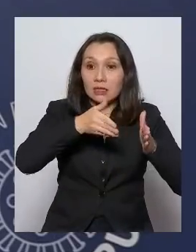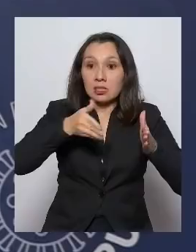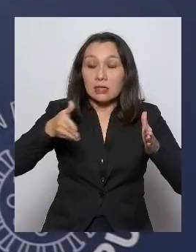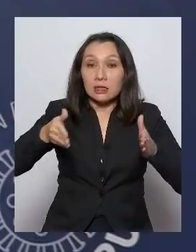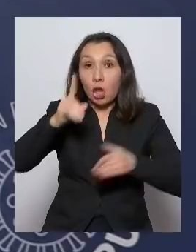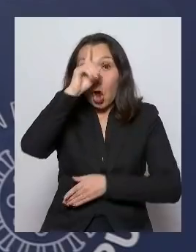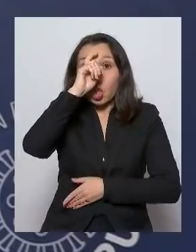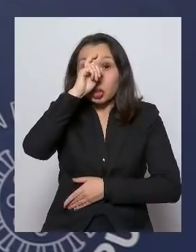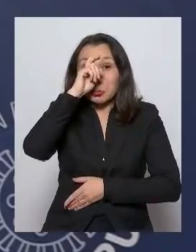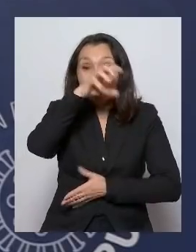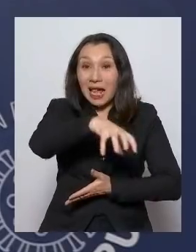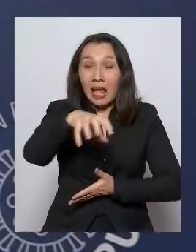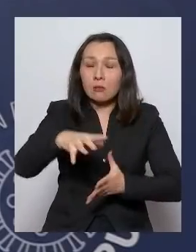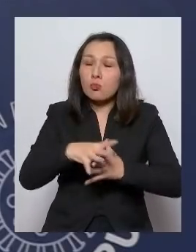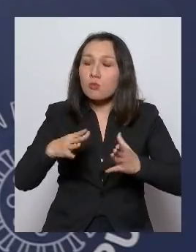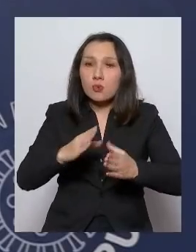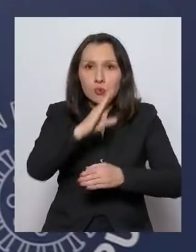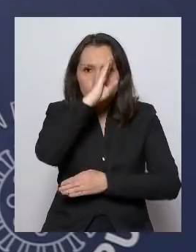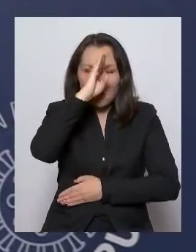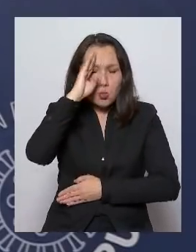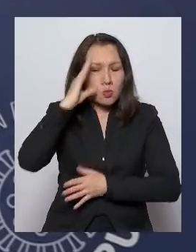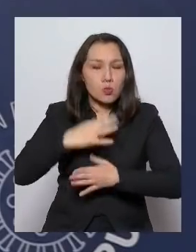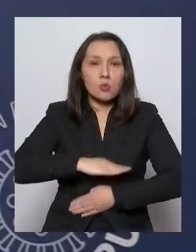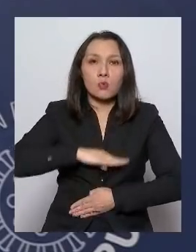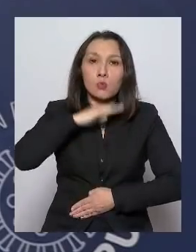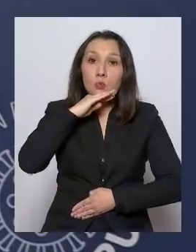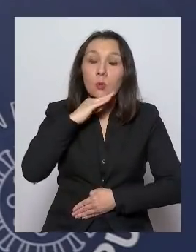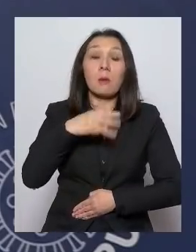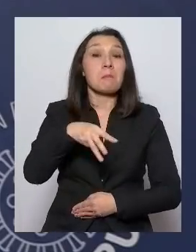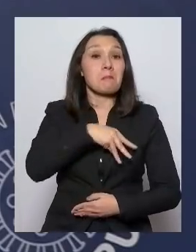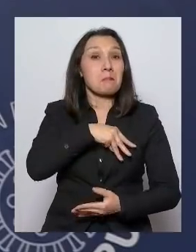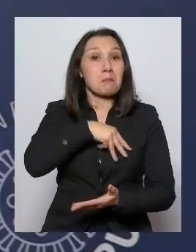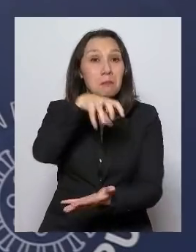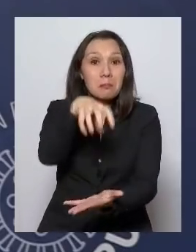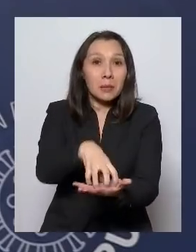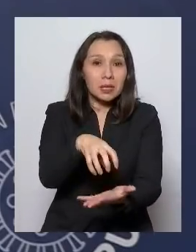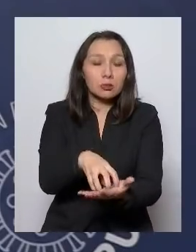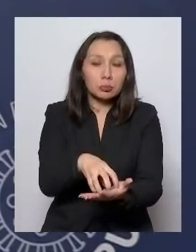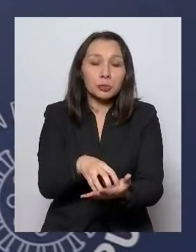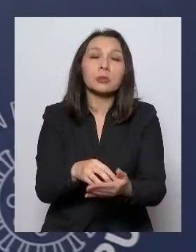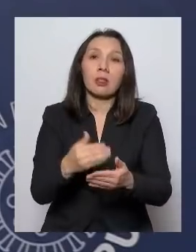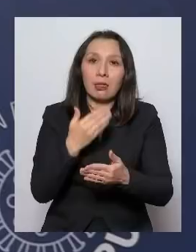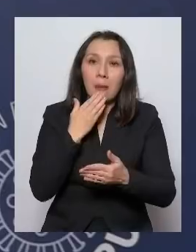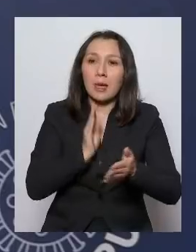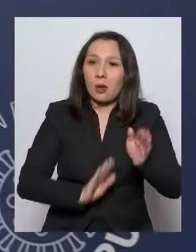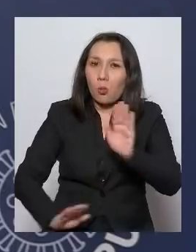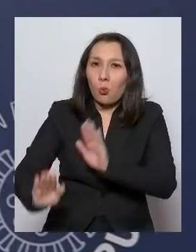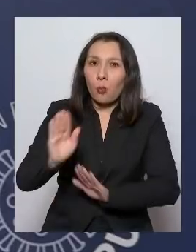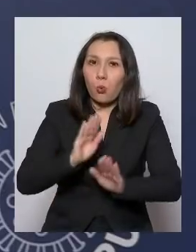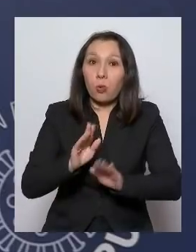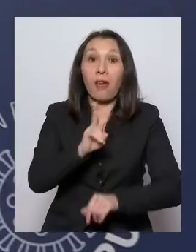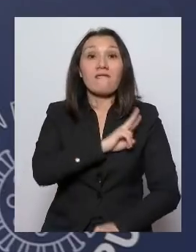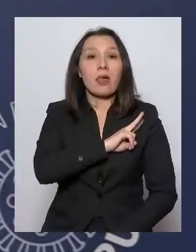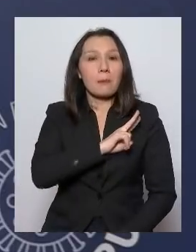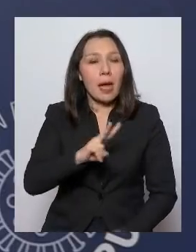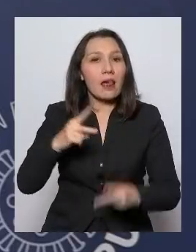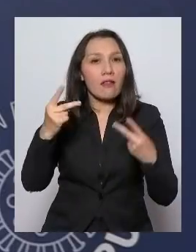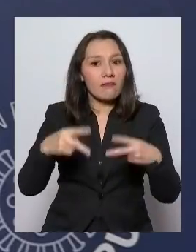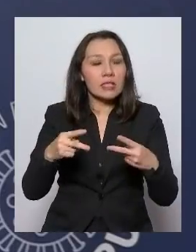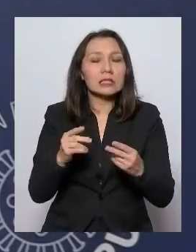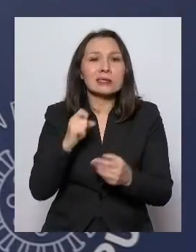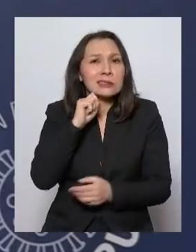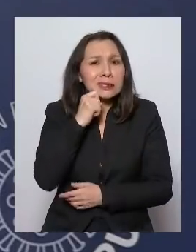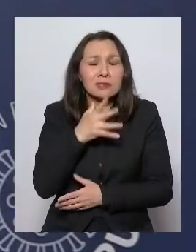red hospitalaria está muy exigida. La región metropolitana y el cuidado de Valparaíso y Viña del Mar